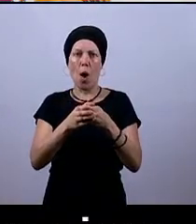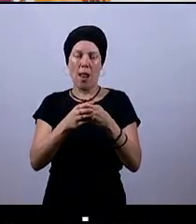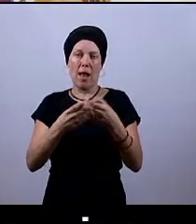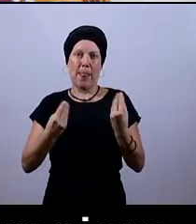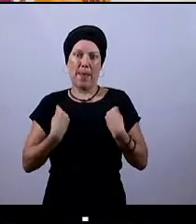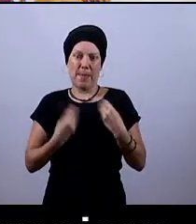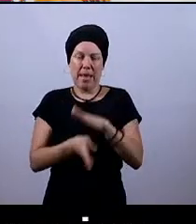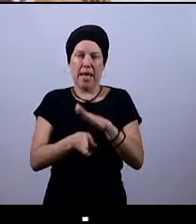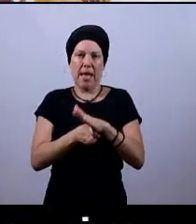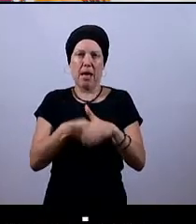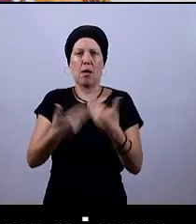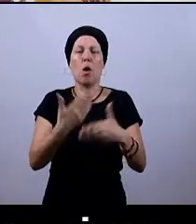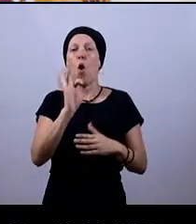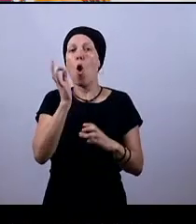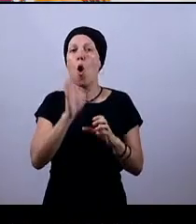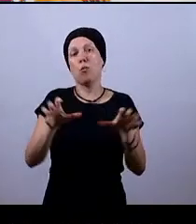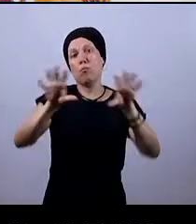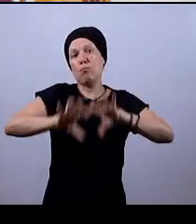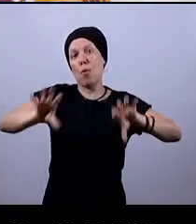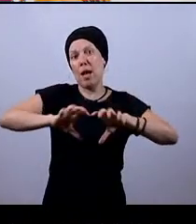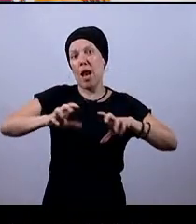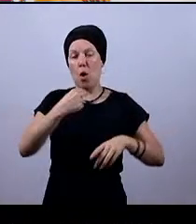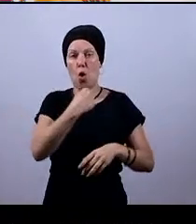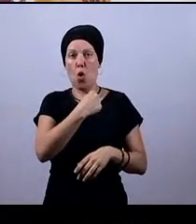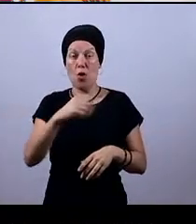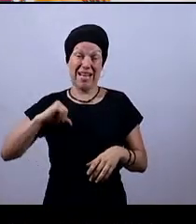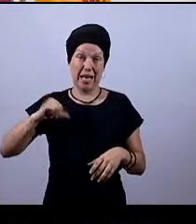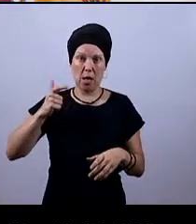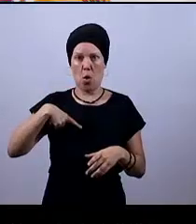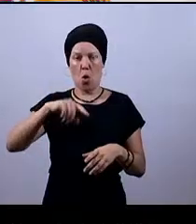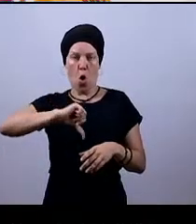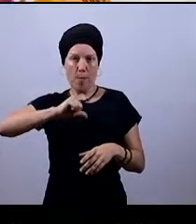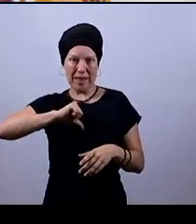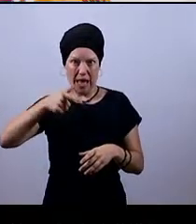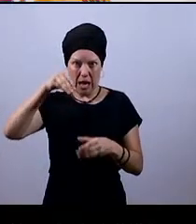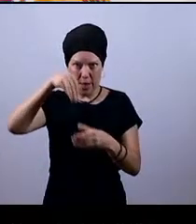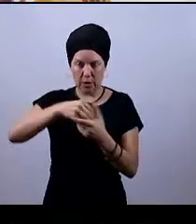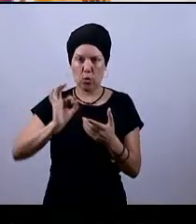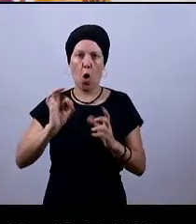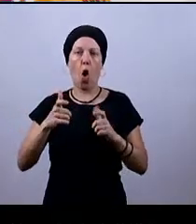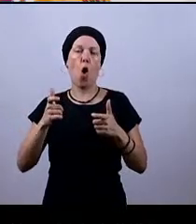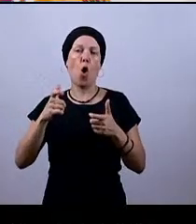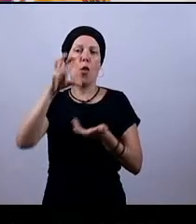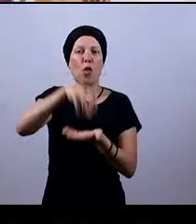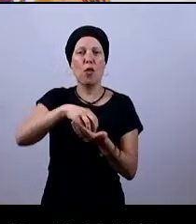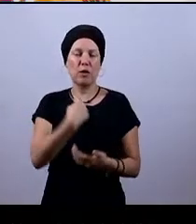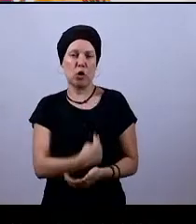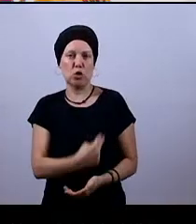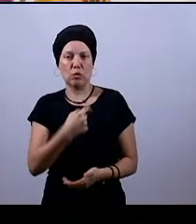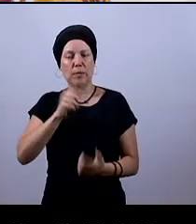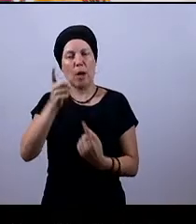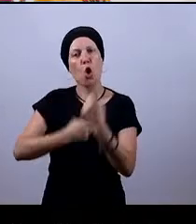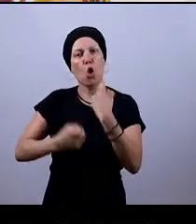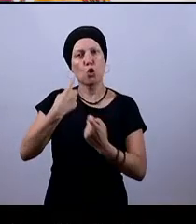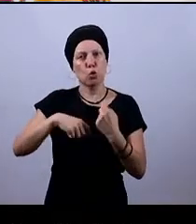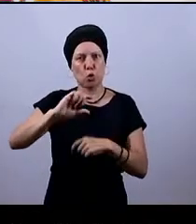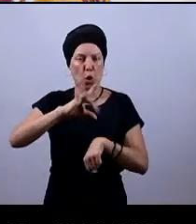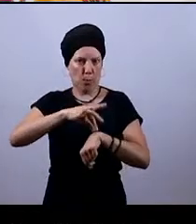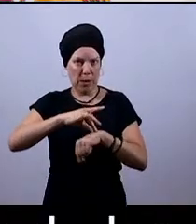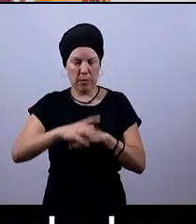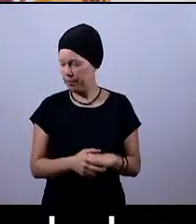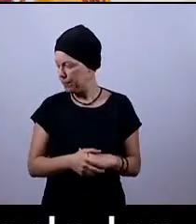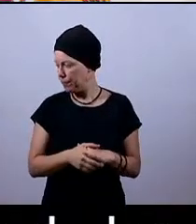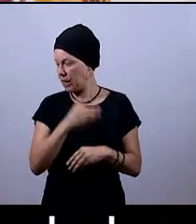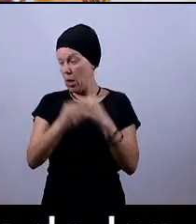o para el mobiliario clínico de los hospitales, de los centros de salud y de los consultorios médicos. Y